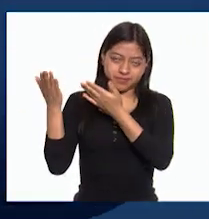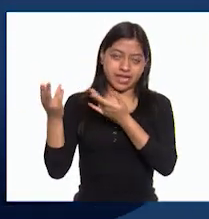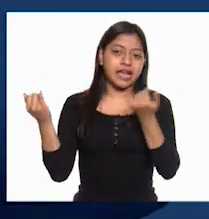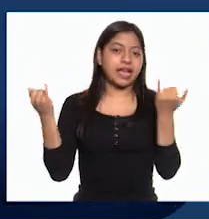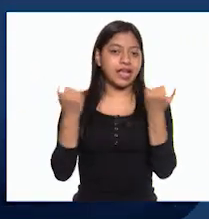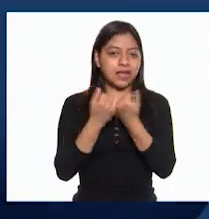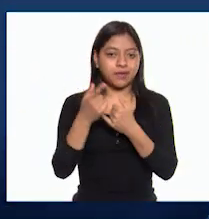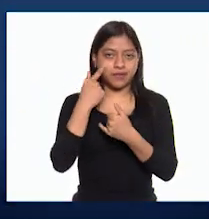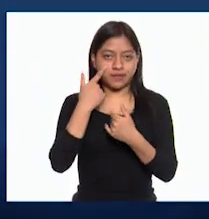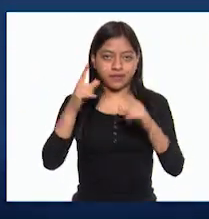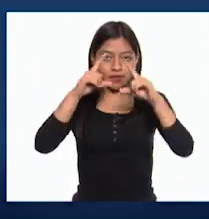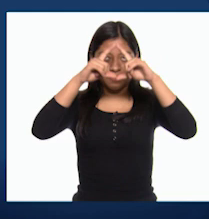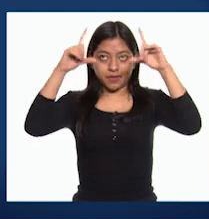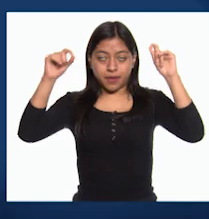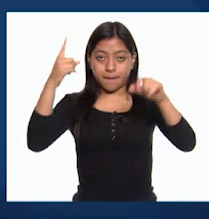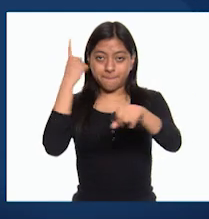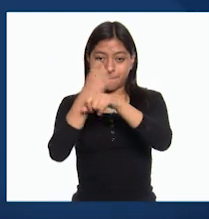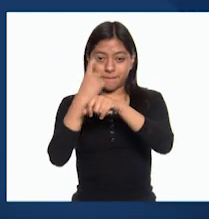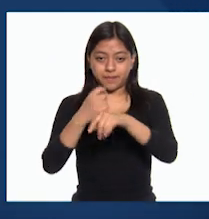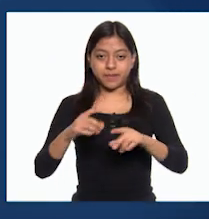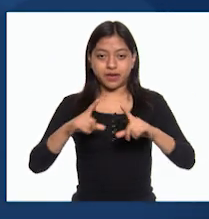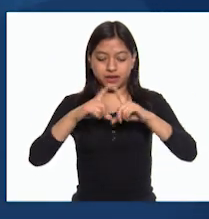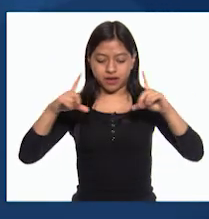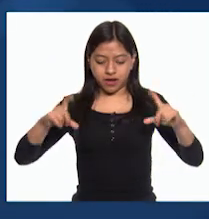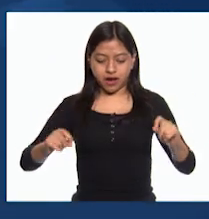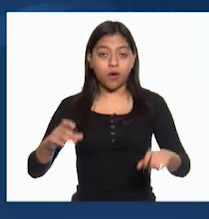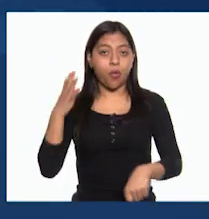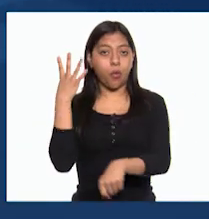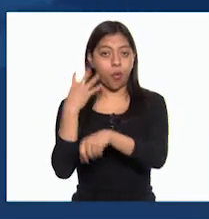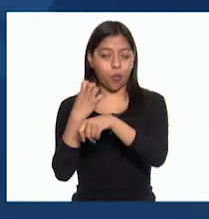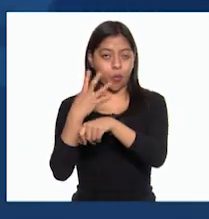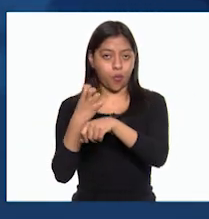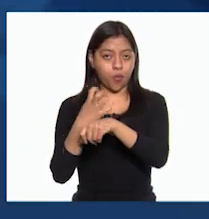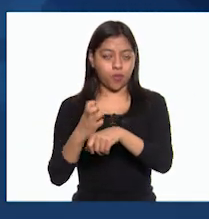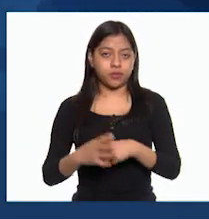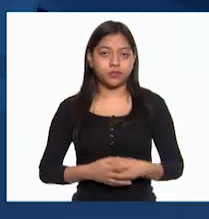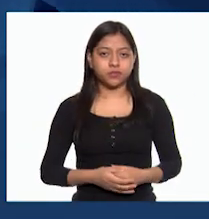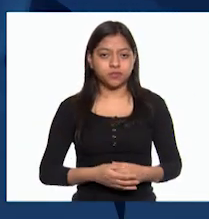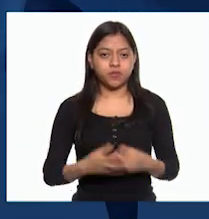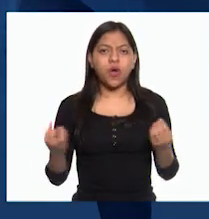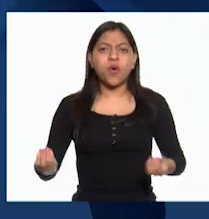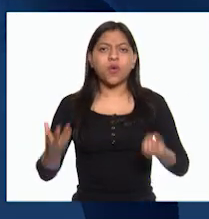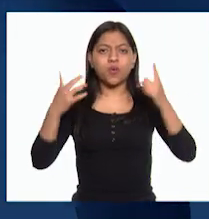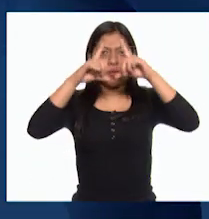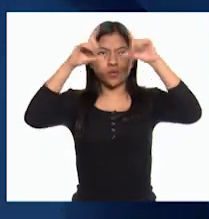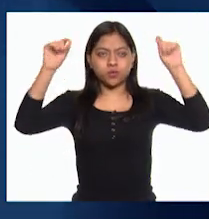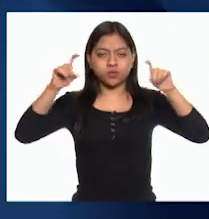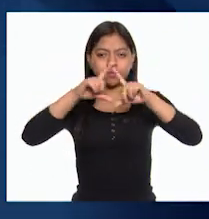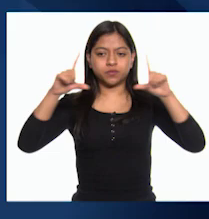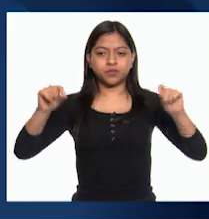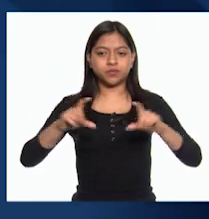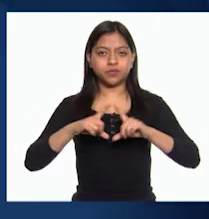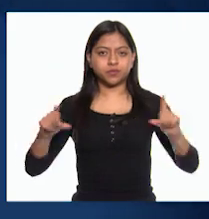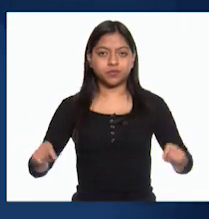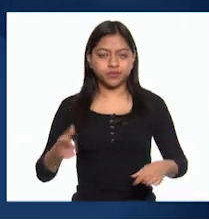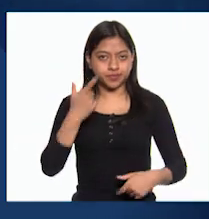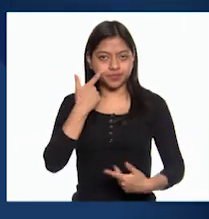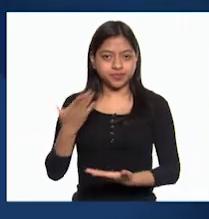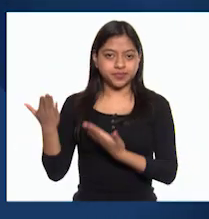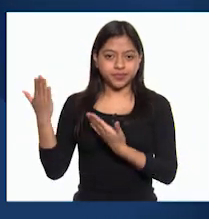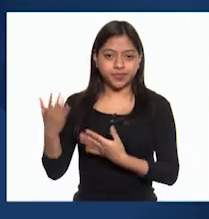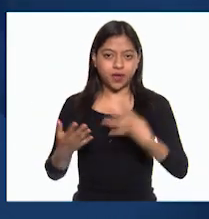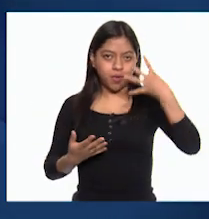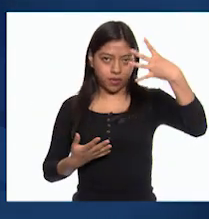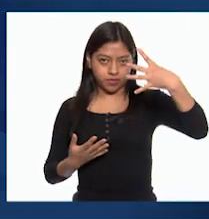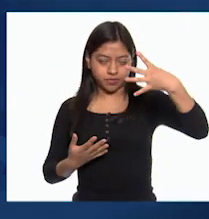luego en la primera y cuarta estrofas. Muy bien, María. ¿Cuántas estrofas lo conforman? Yo también lo sé.